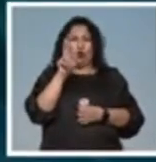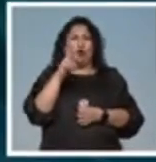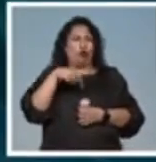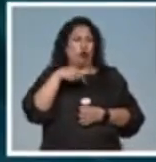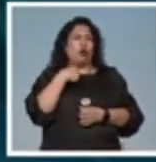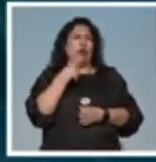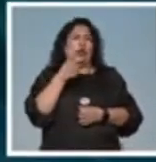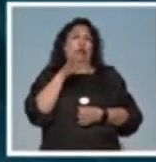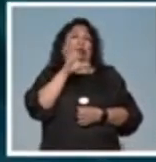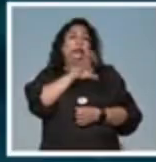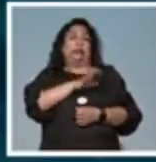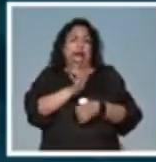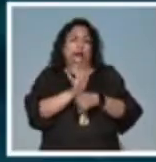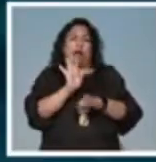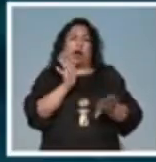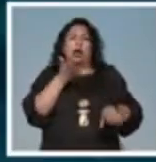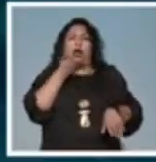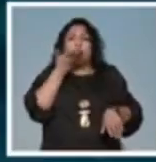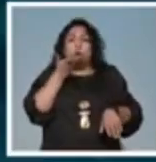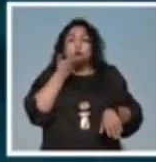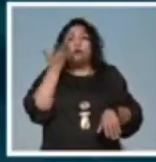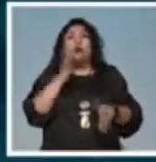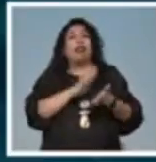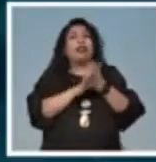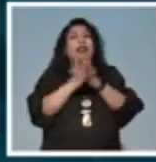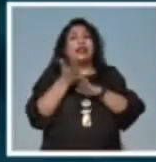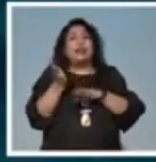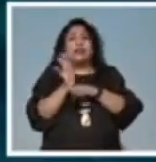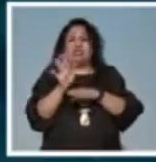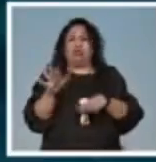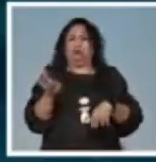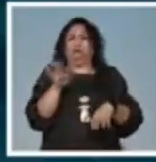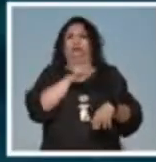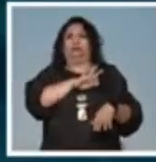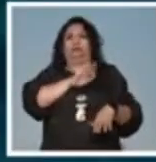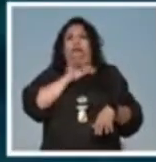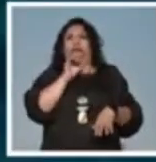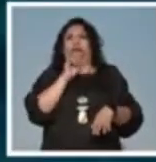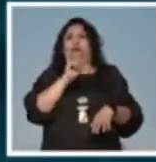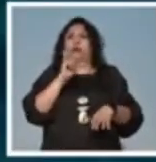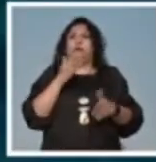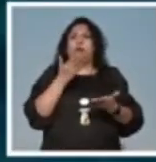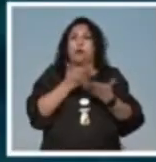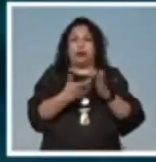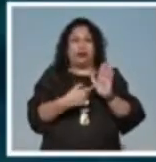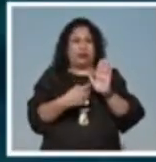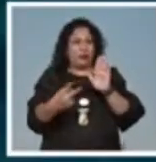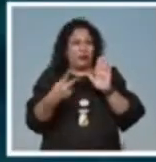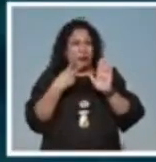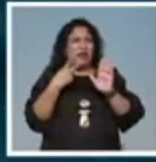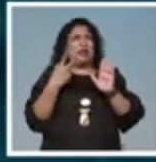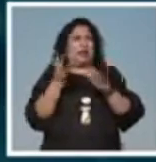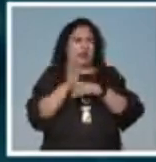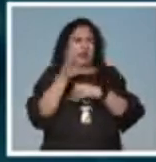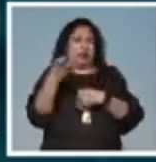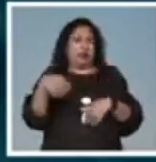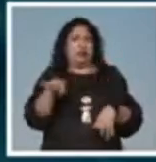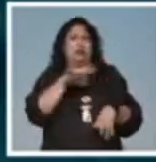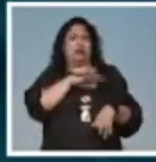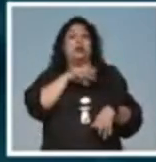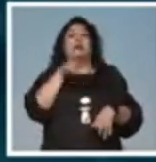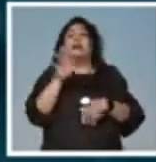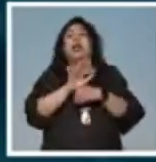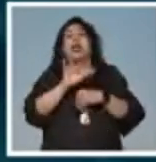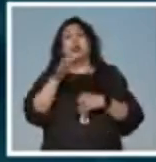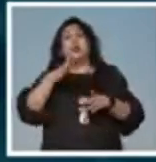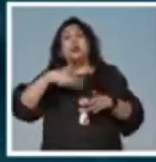los cinéfilos, y se convierte en un cine más arriesgado, ¿no? En la propuesta de exhibir cines más arriesgados. Cines